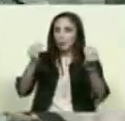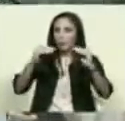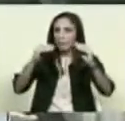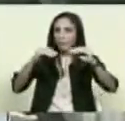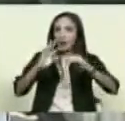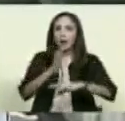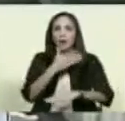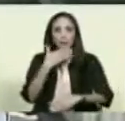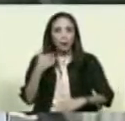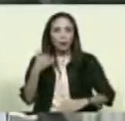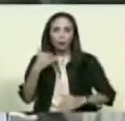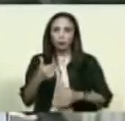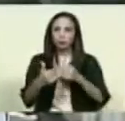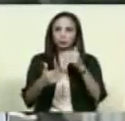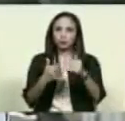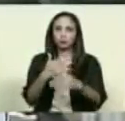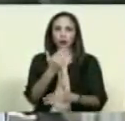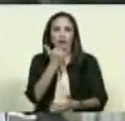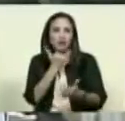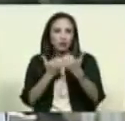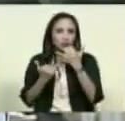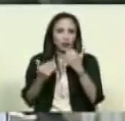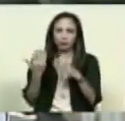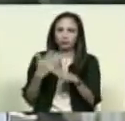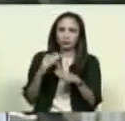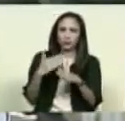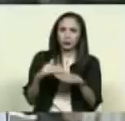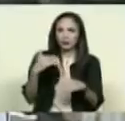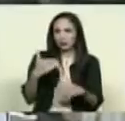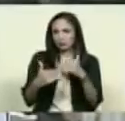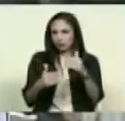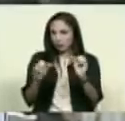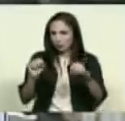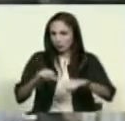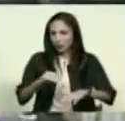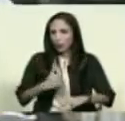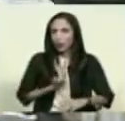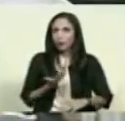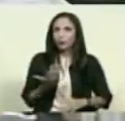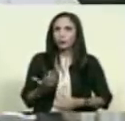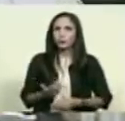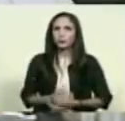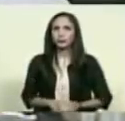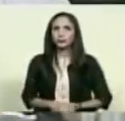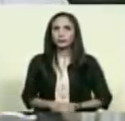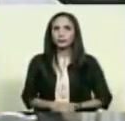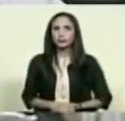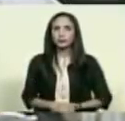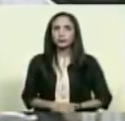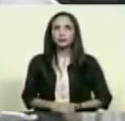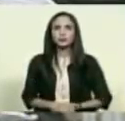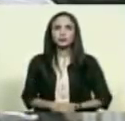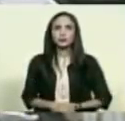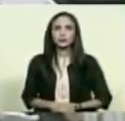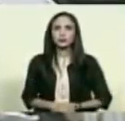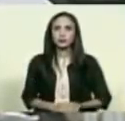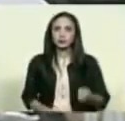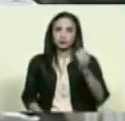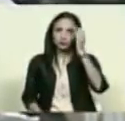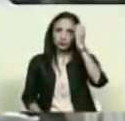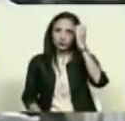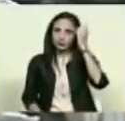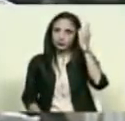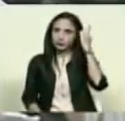ha mejorado, ha superado las situaciones difíciles. Cuando uno se da cuenta, ya está en una posición.